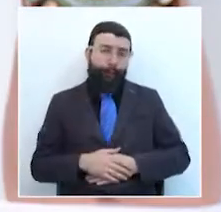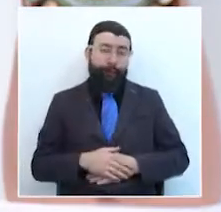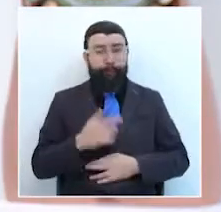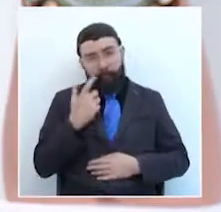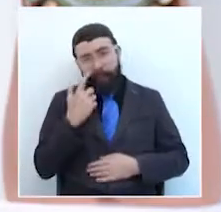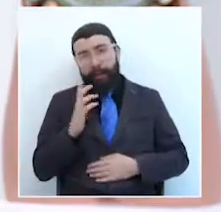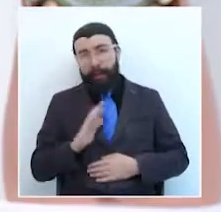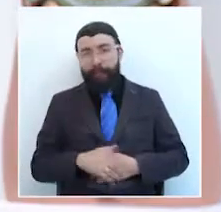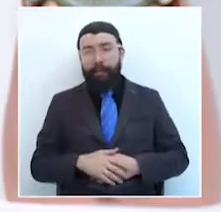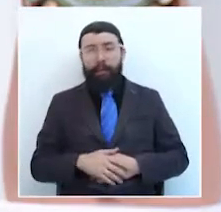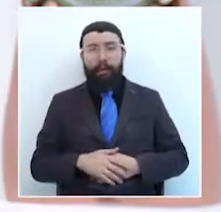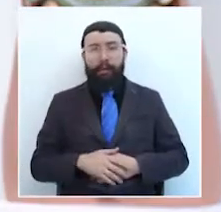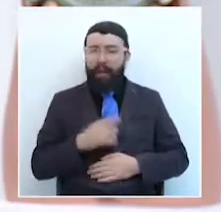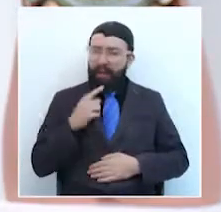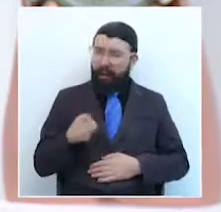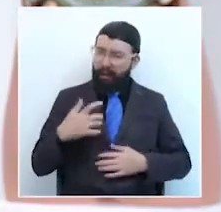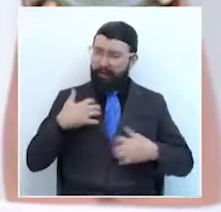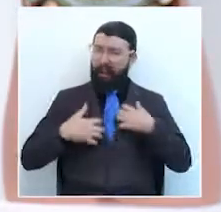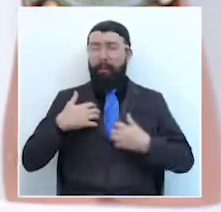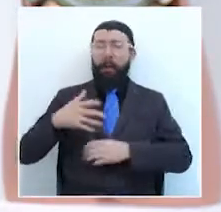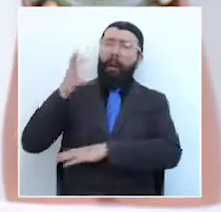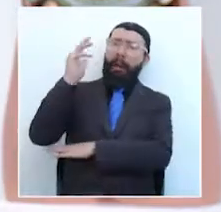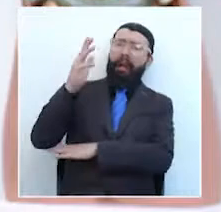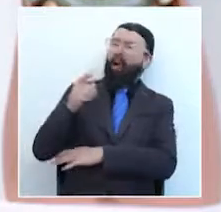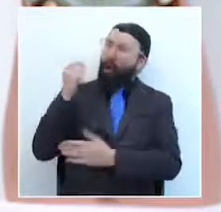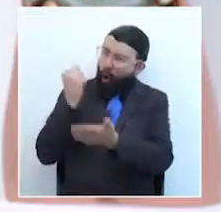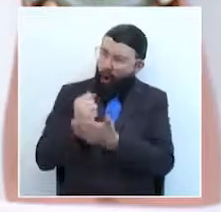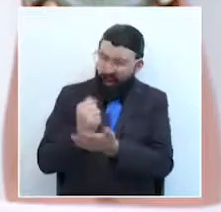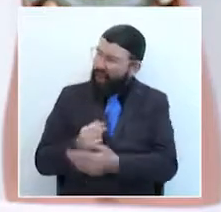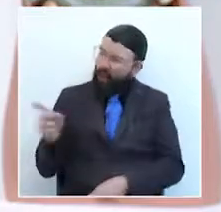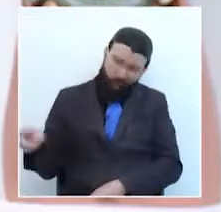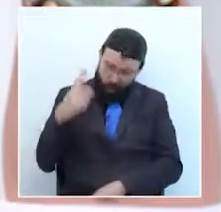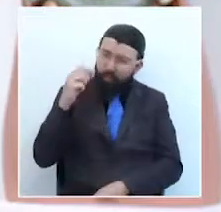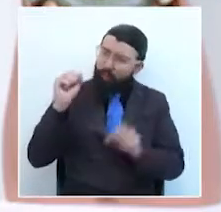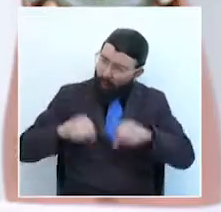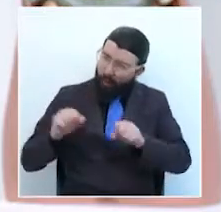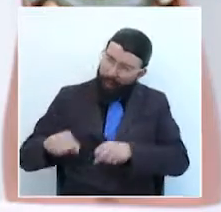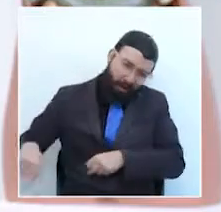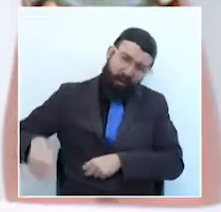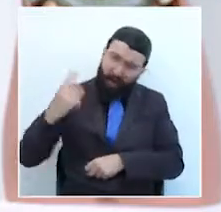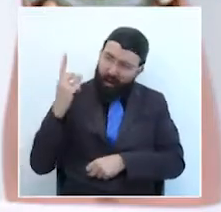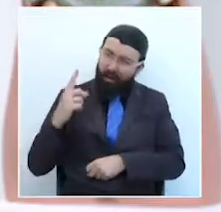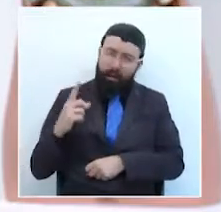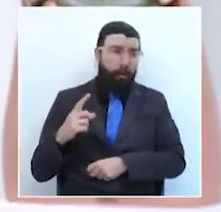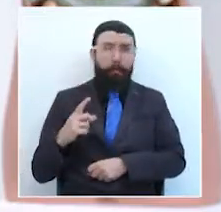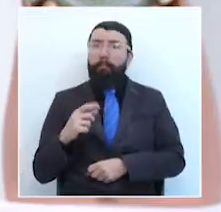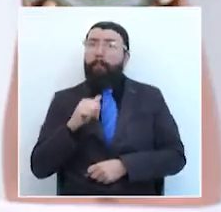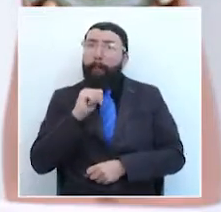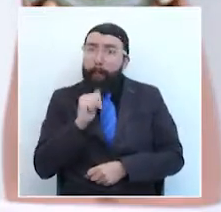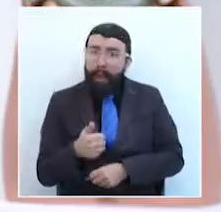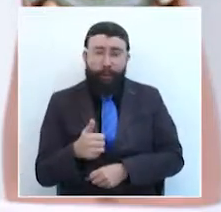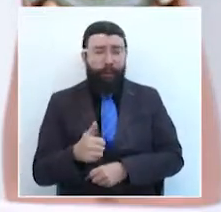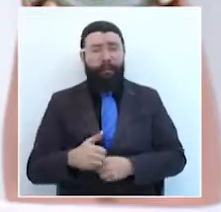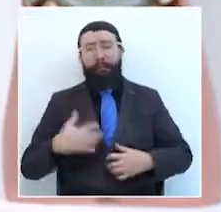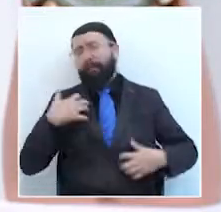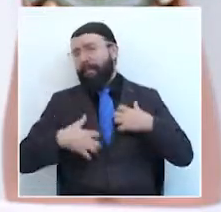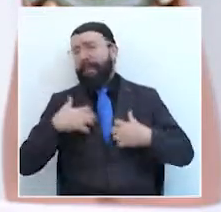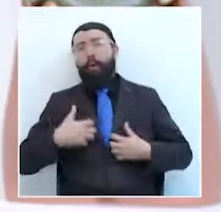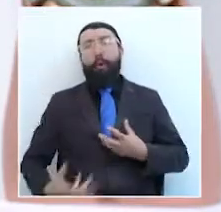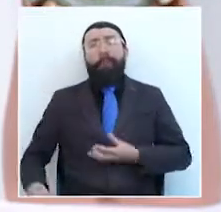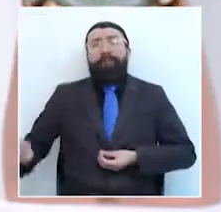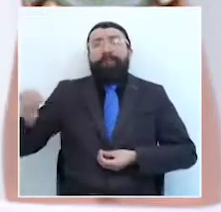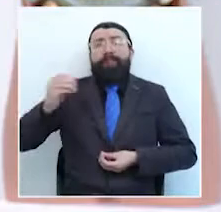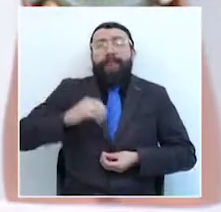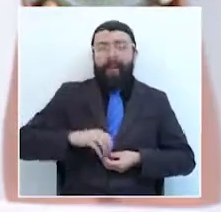que le tiene miedo hablar en público entonces lo obligan no tranquilos es capaz y antes lo que están es desencadenando un tema